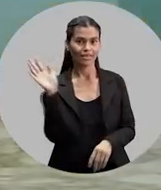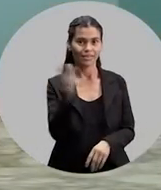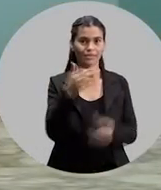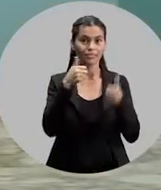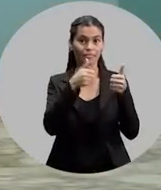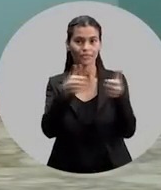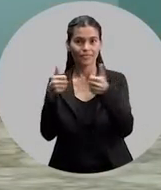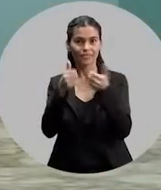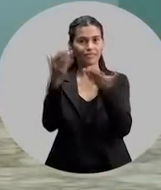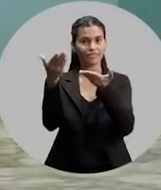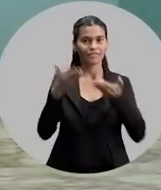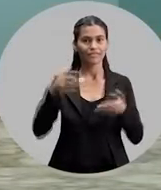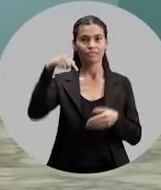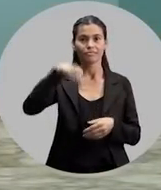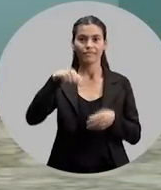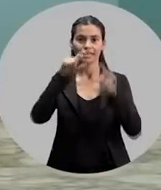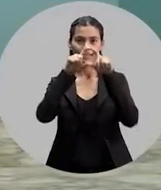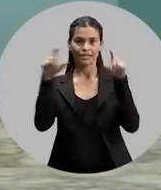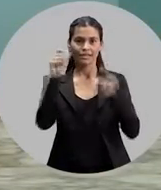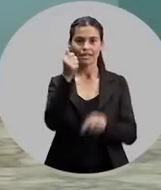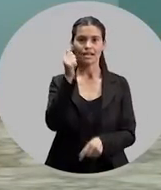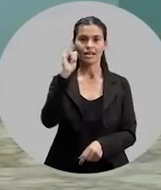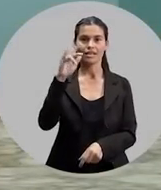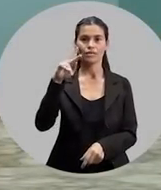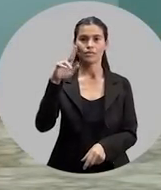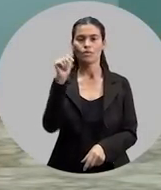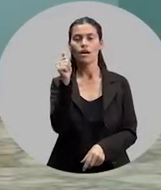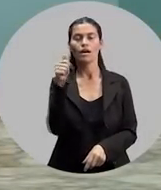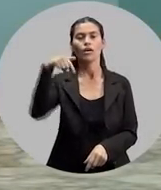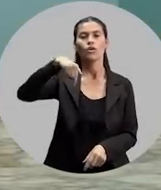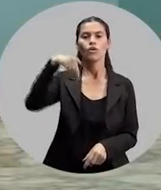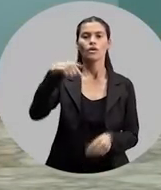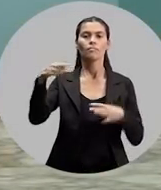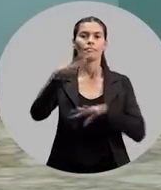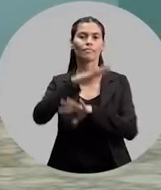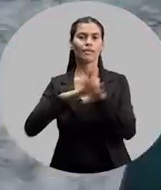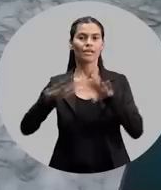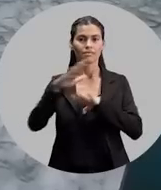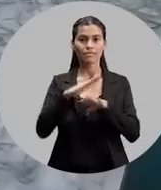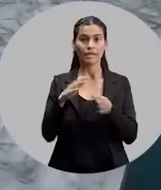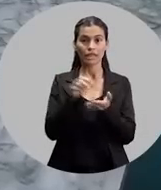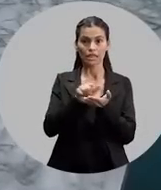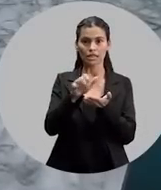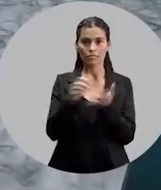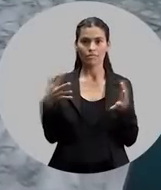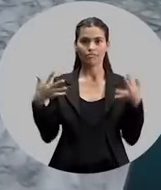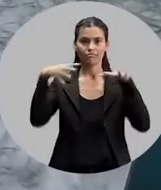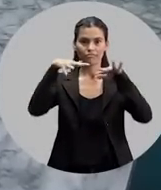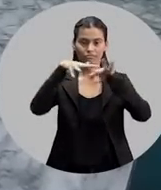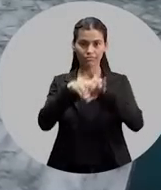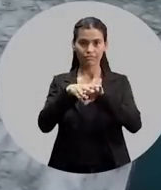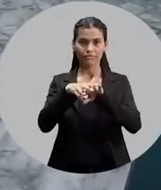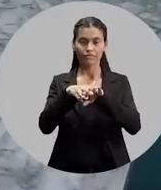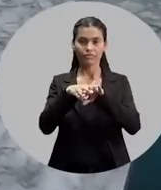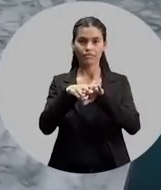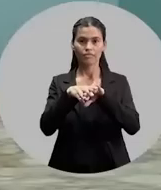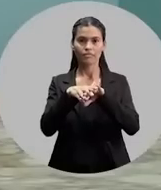Hola a todos, ¿cómo están? Bienvenida a un programa más de AICUA. Hoy vamos a hacer chipa mestiza